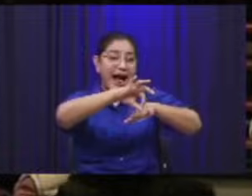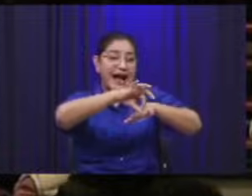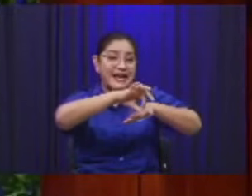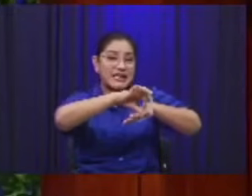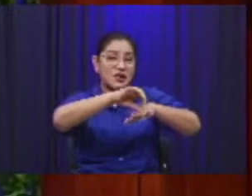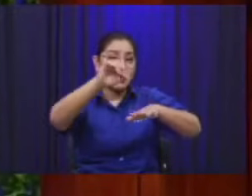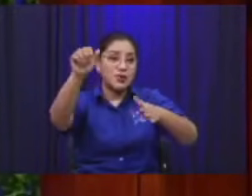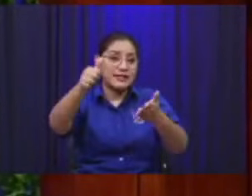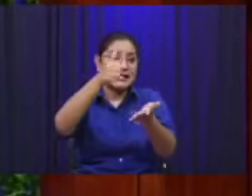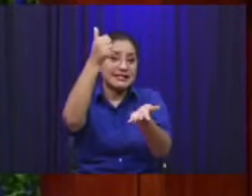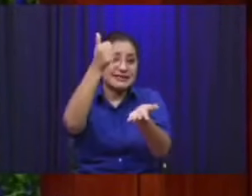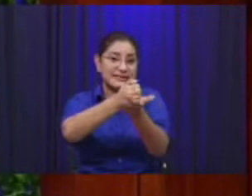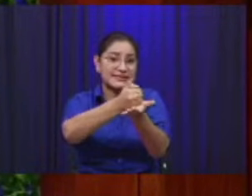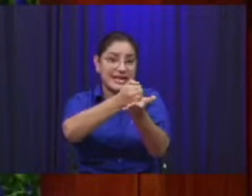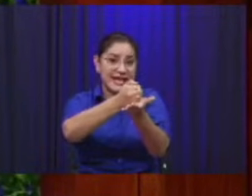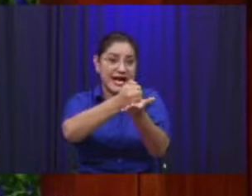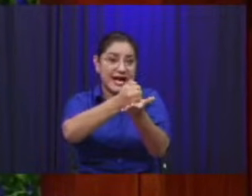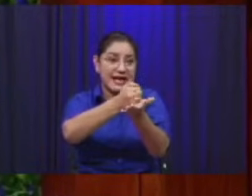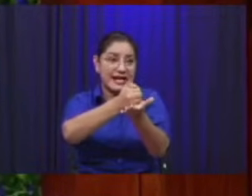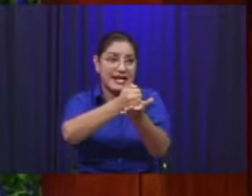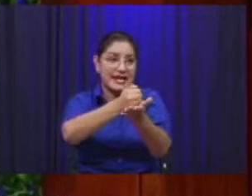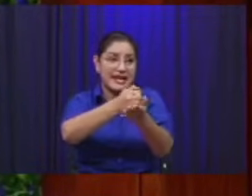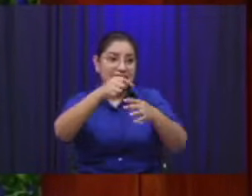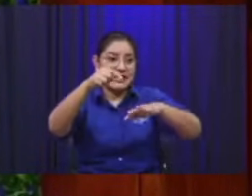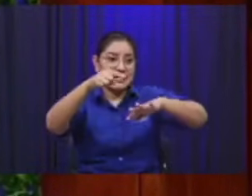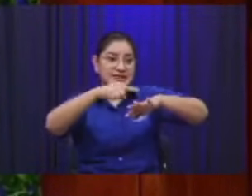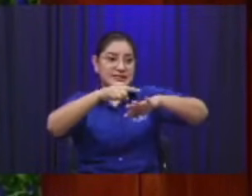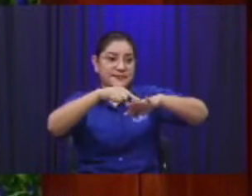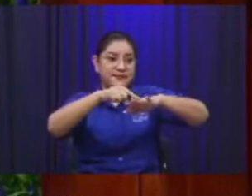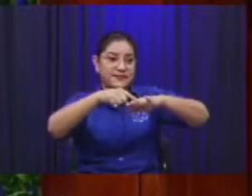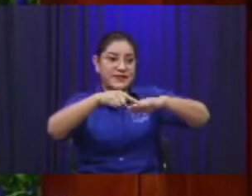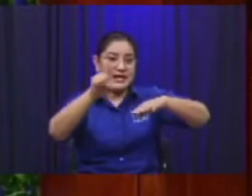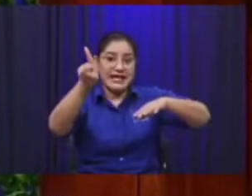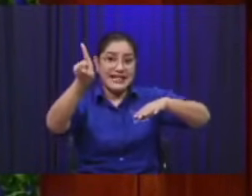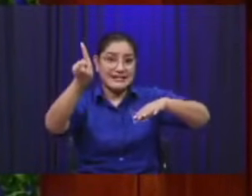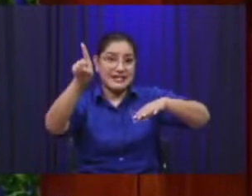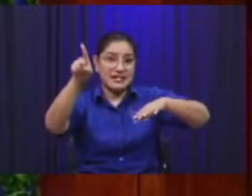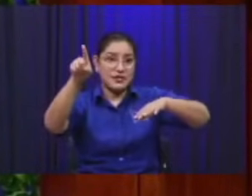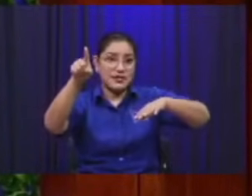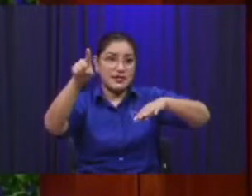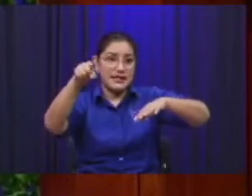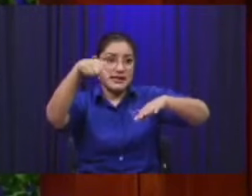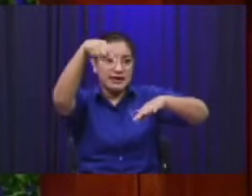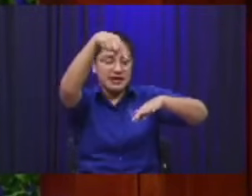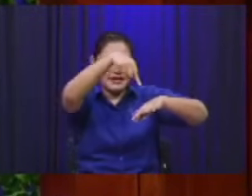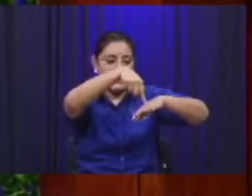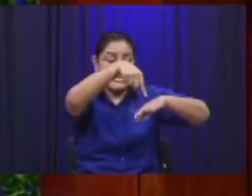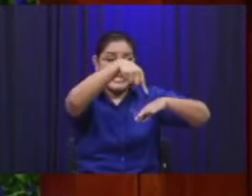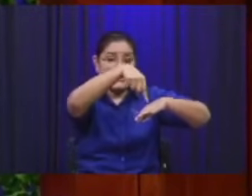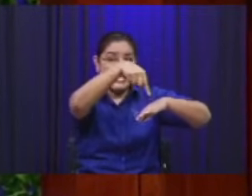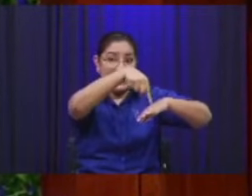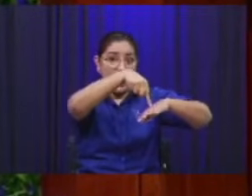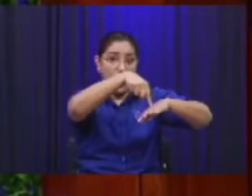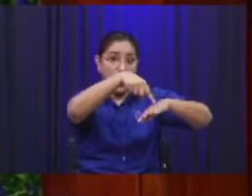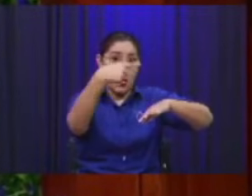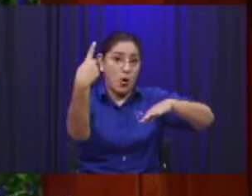desear en este dedo y me puso su dedo aquí en este